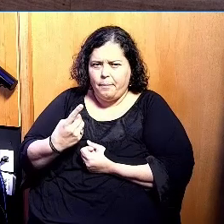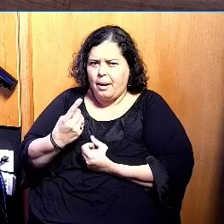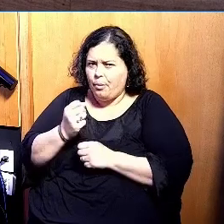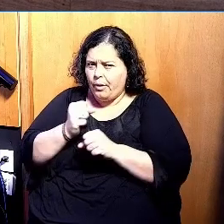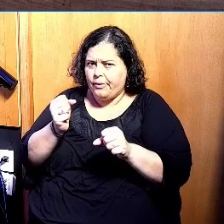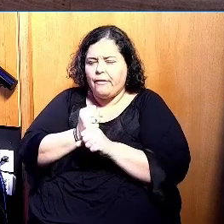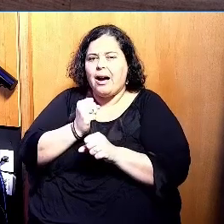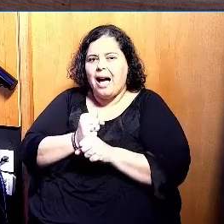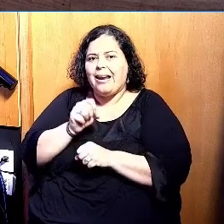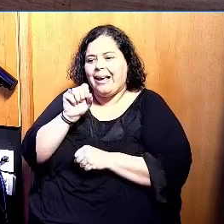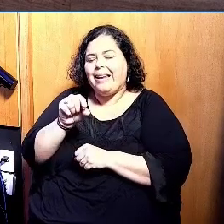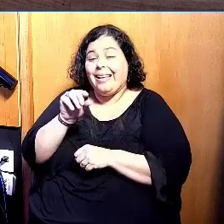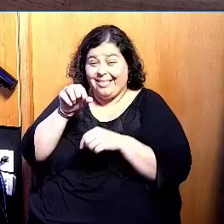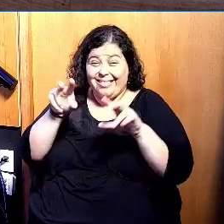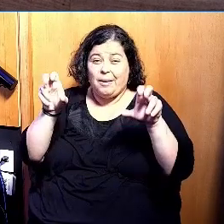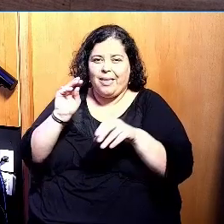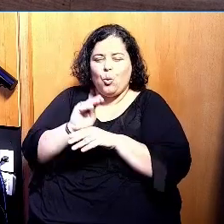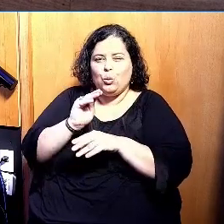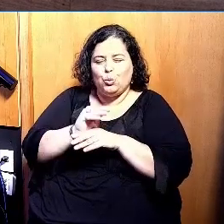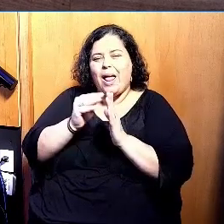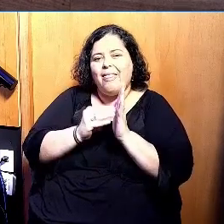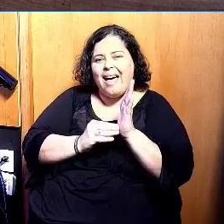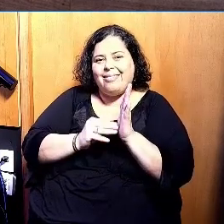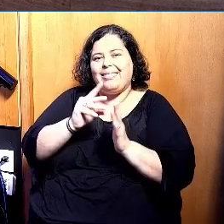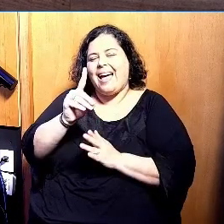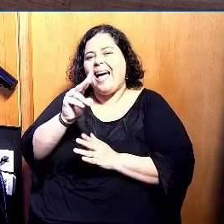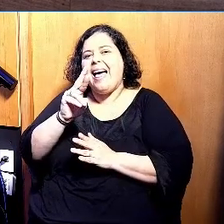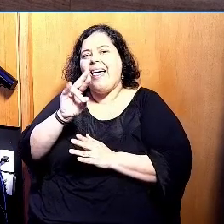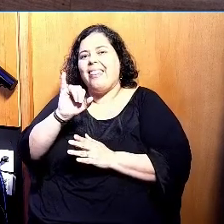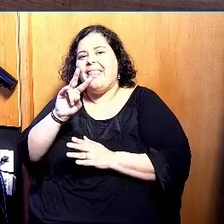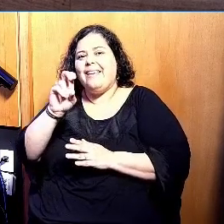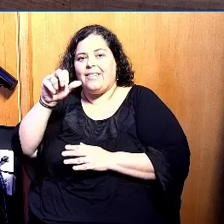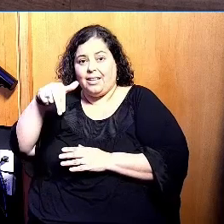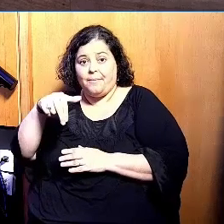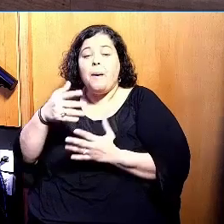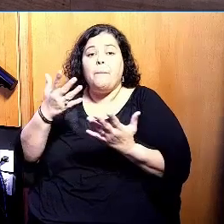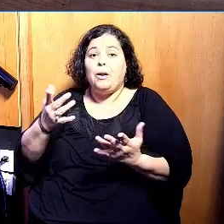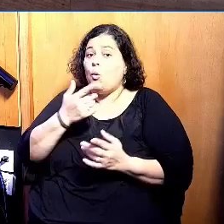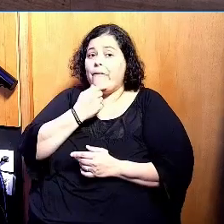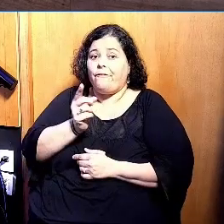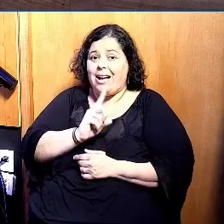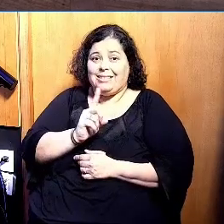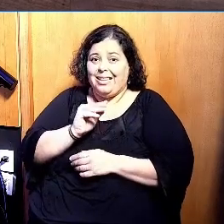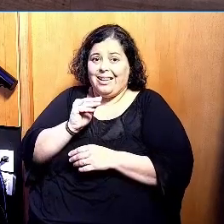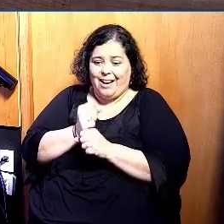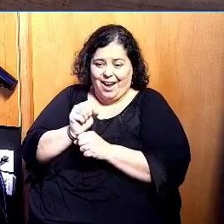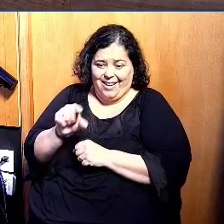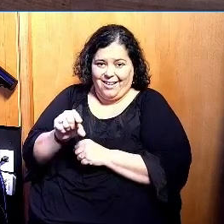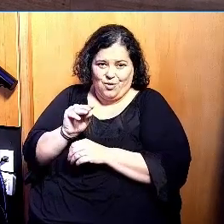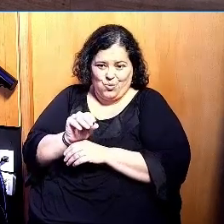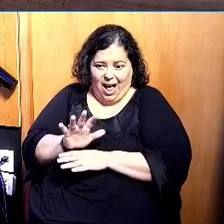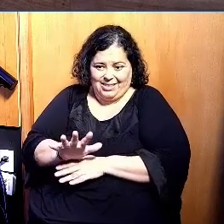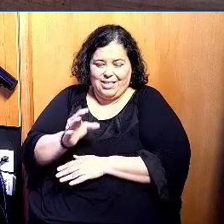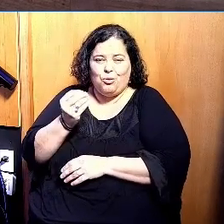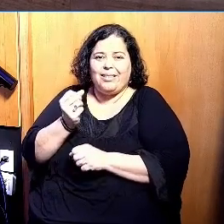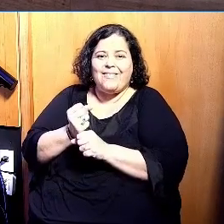cultura data-driven, porque no es fácil trabajar en esa cultura, ¿no? Porque es trabajar con las personas y la